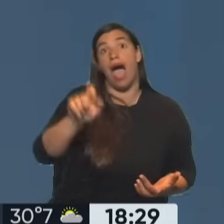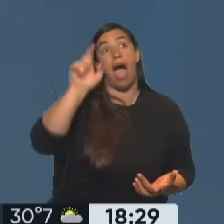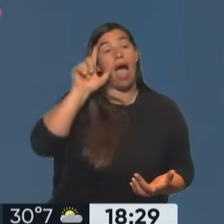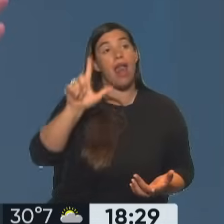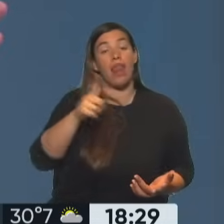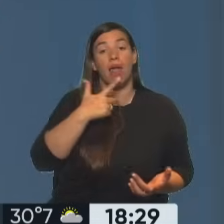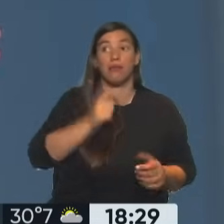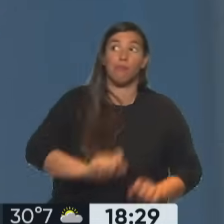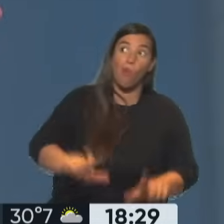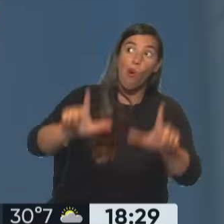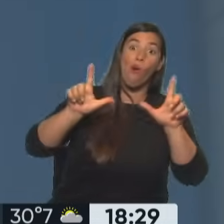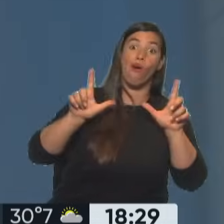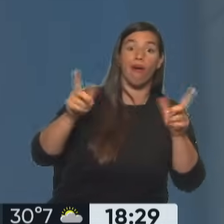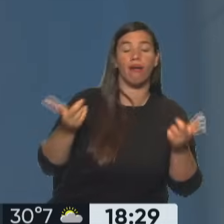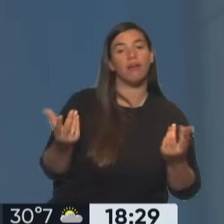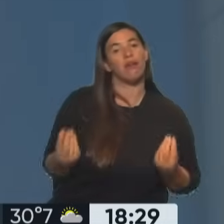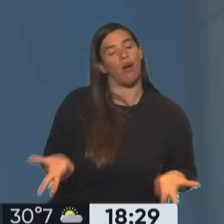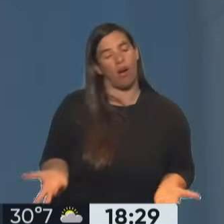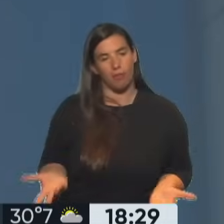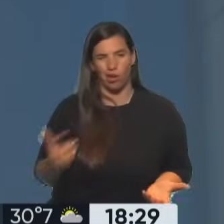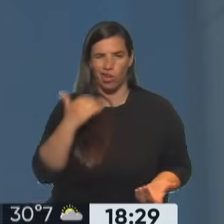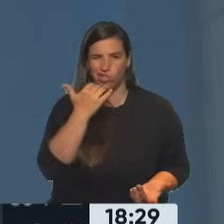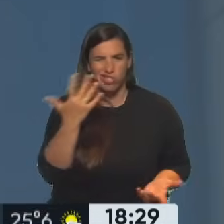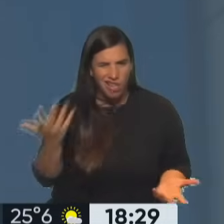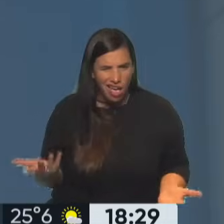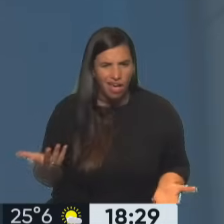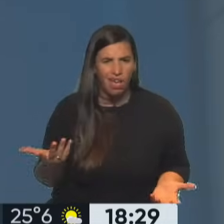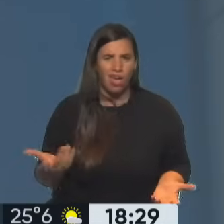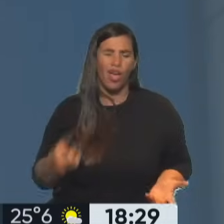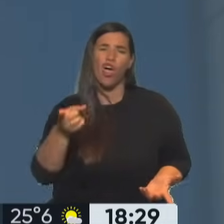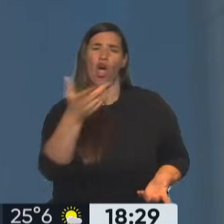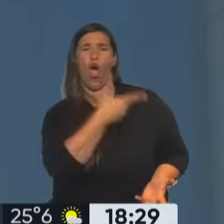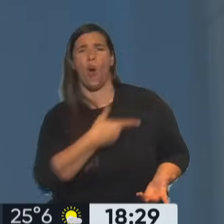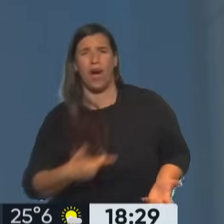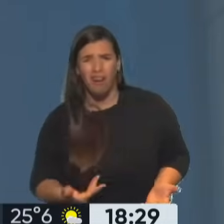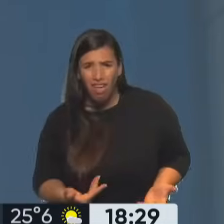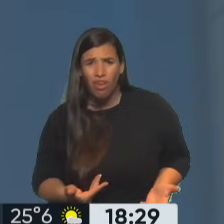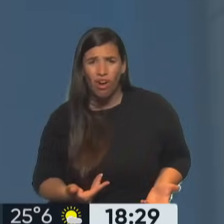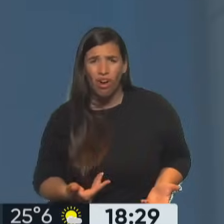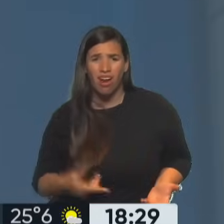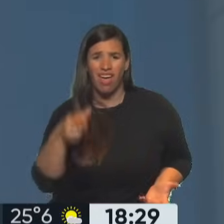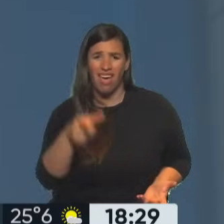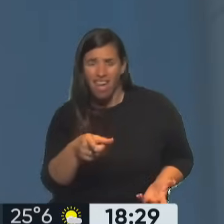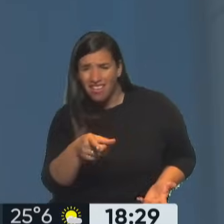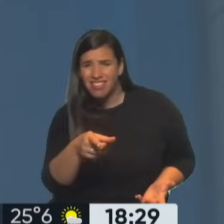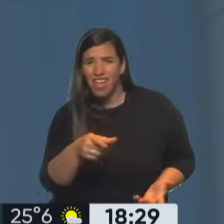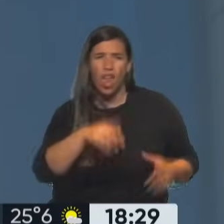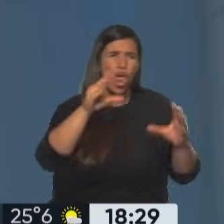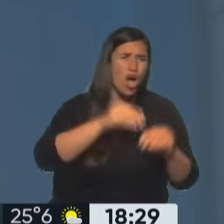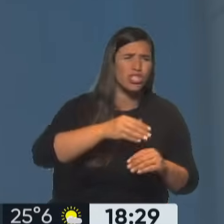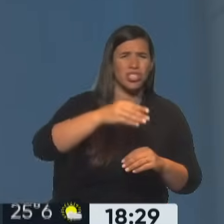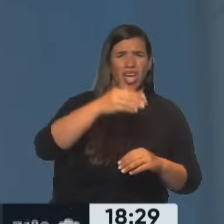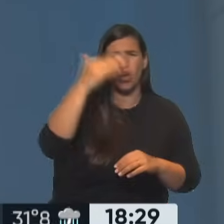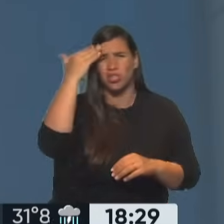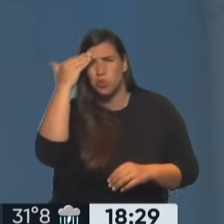es el gobernador. Este señor es el que mandó a pegar en la noche de la Constitución provincial y qué